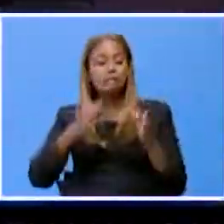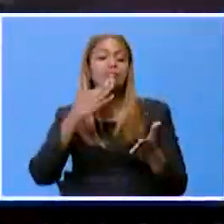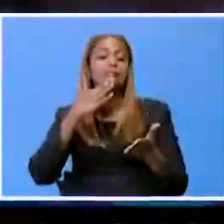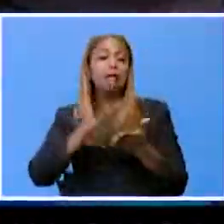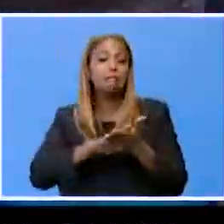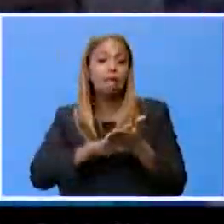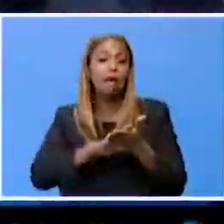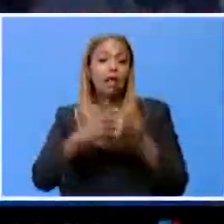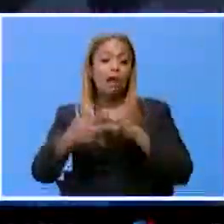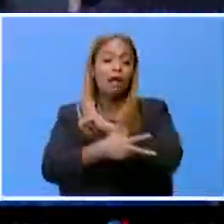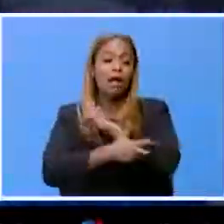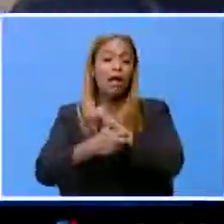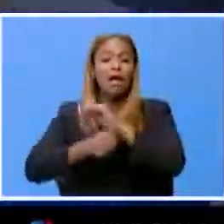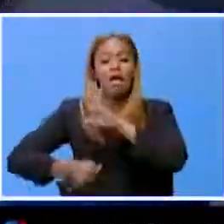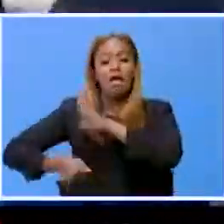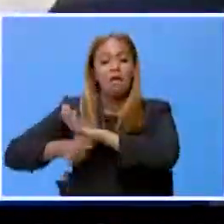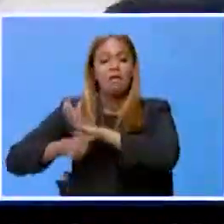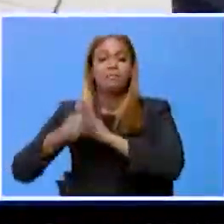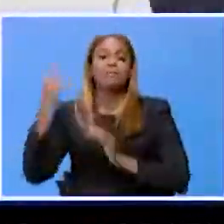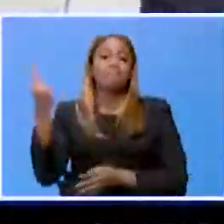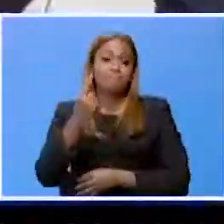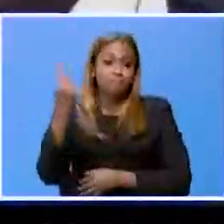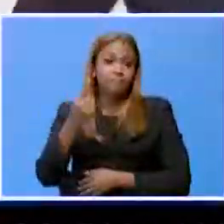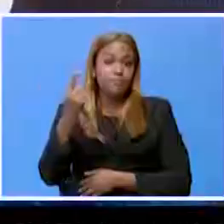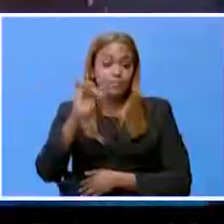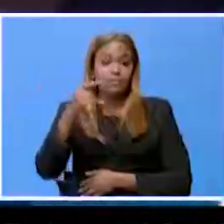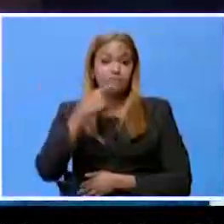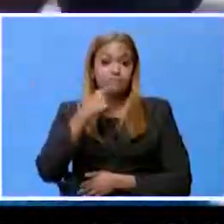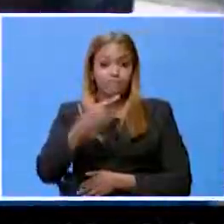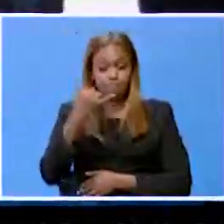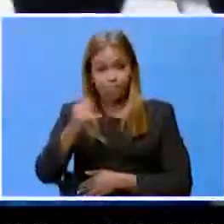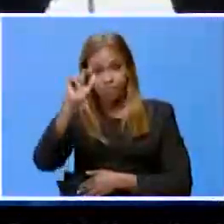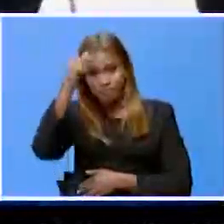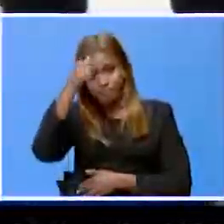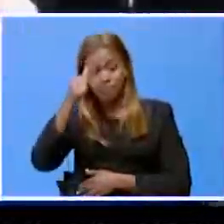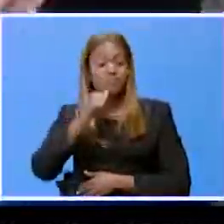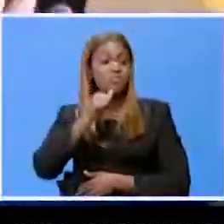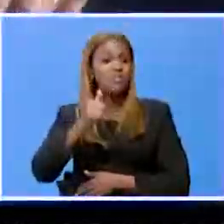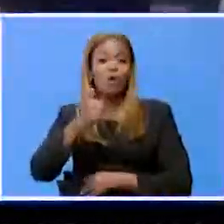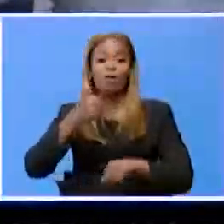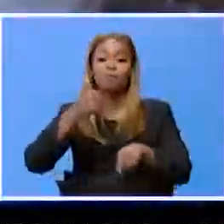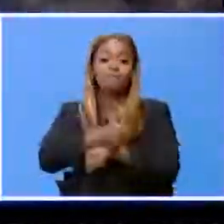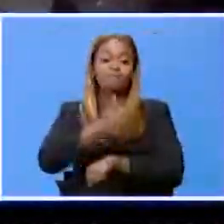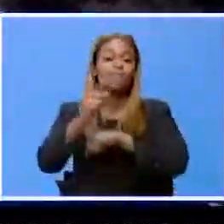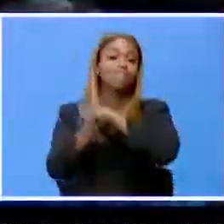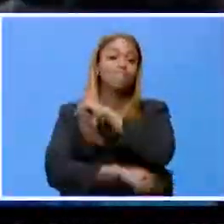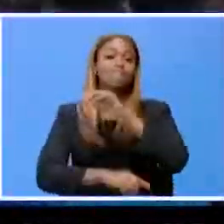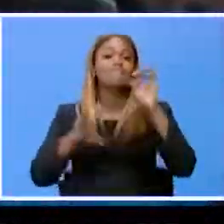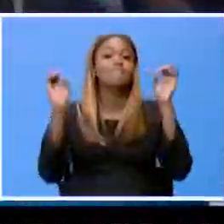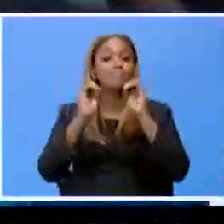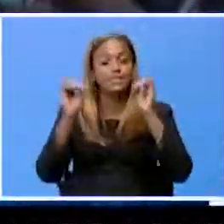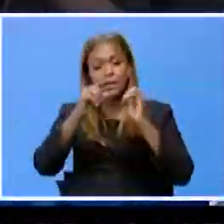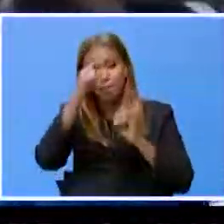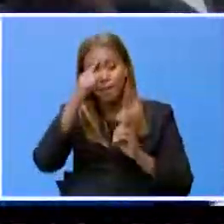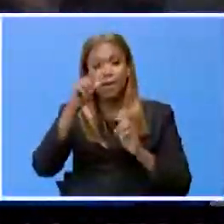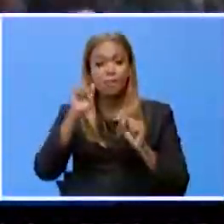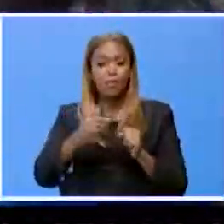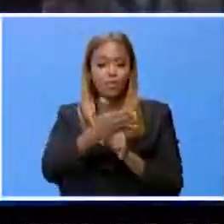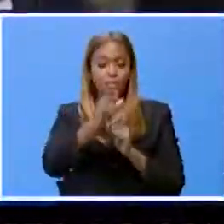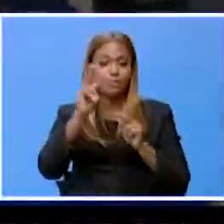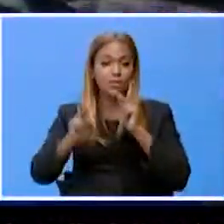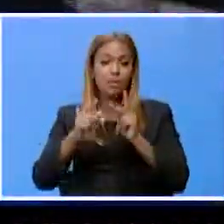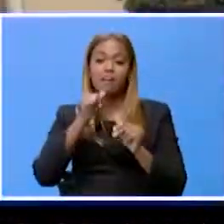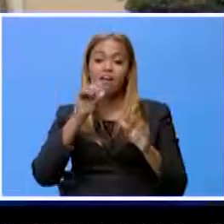corrupción que quedaban impunes con frecuencia, asegurando que el gobierno no imponía las sanciones del lugar para castigar